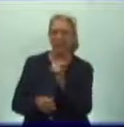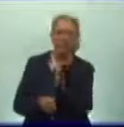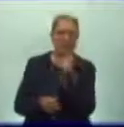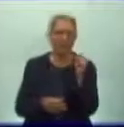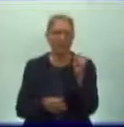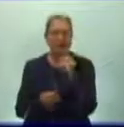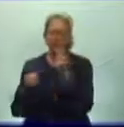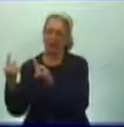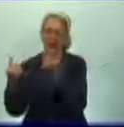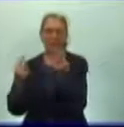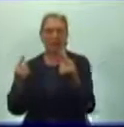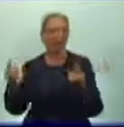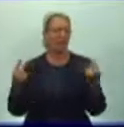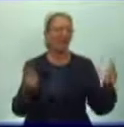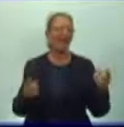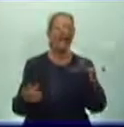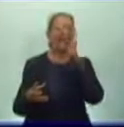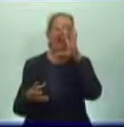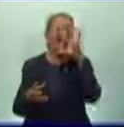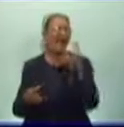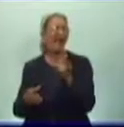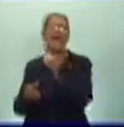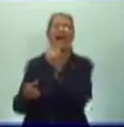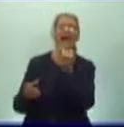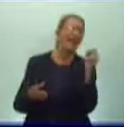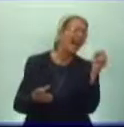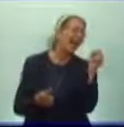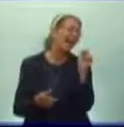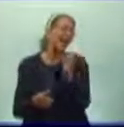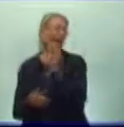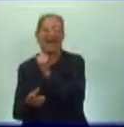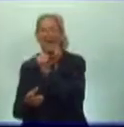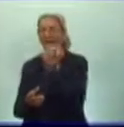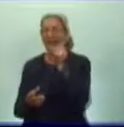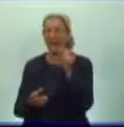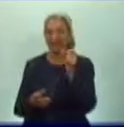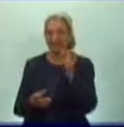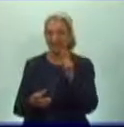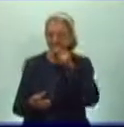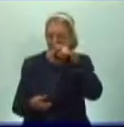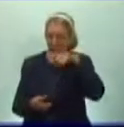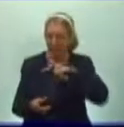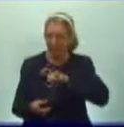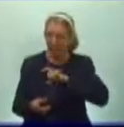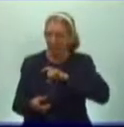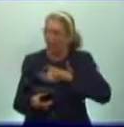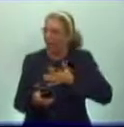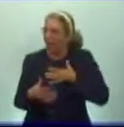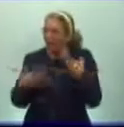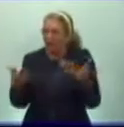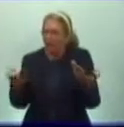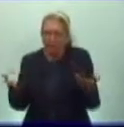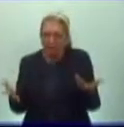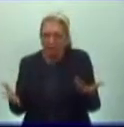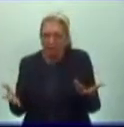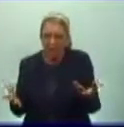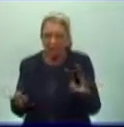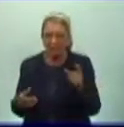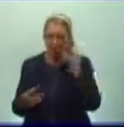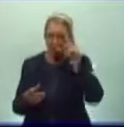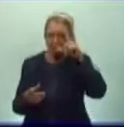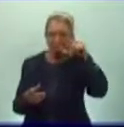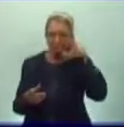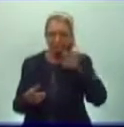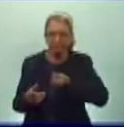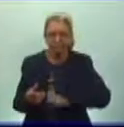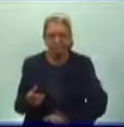manera todo lo alto que podían. La cotorra subió asustada para ver qué pasaba, pues le iban a despertar a